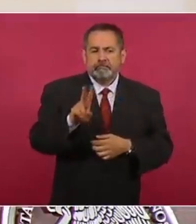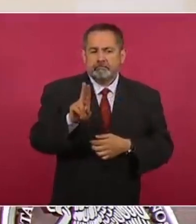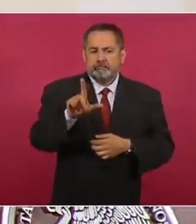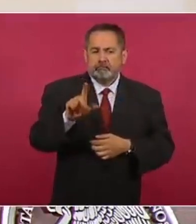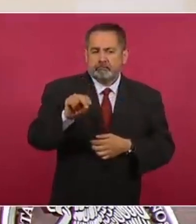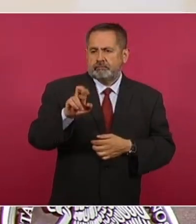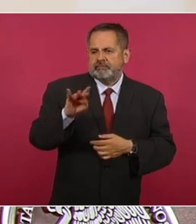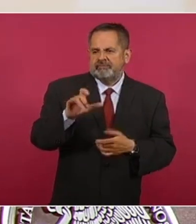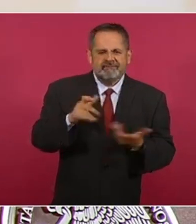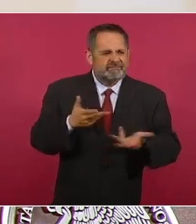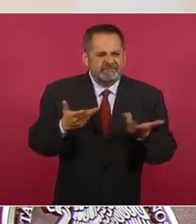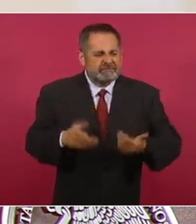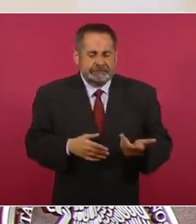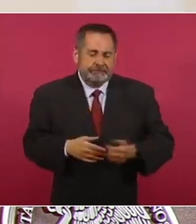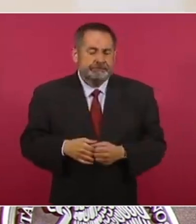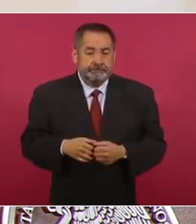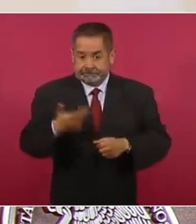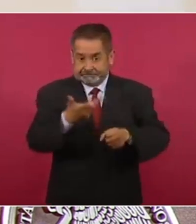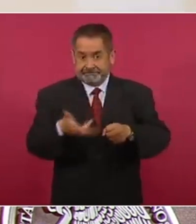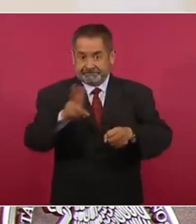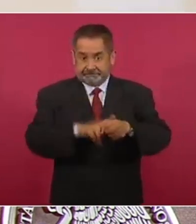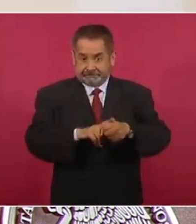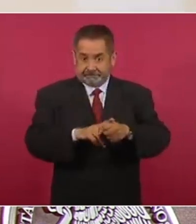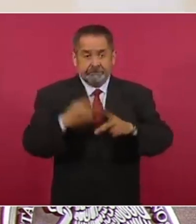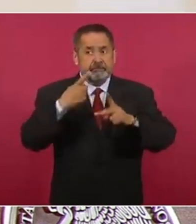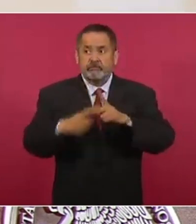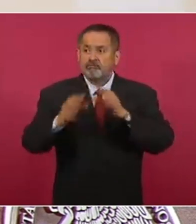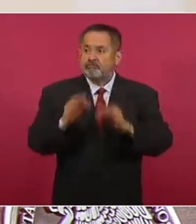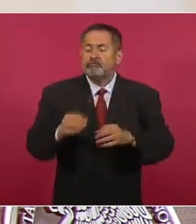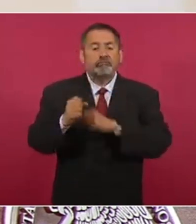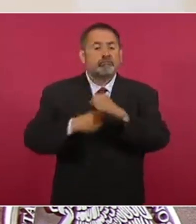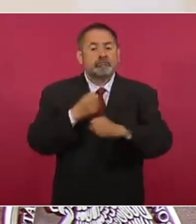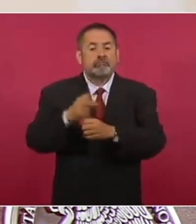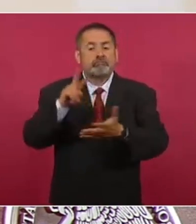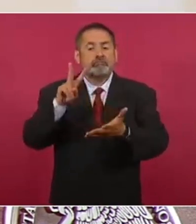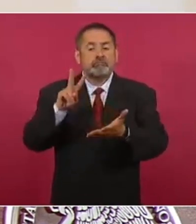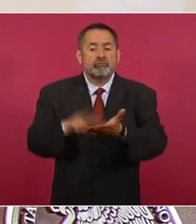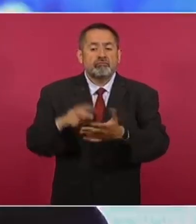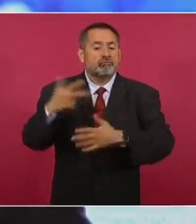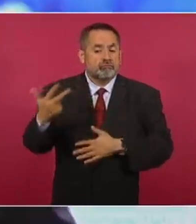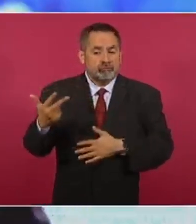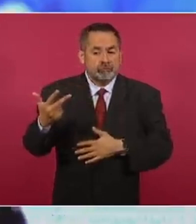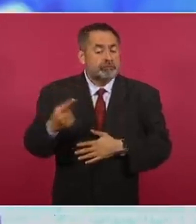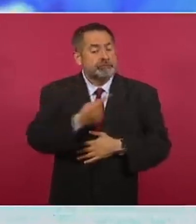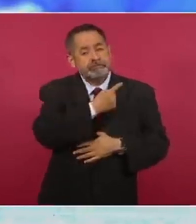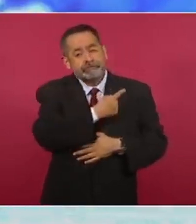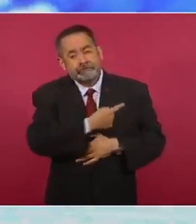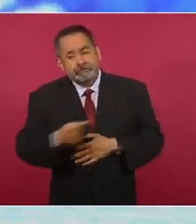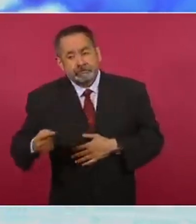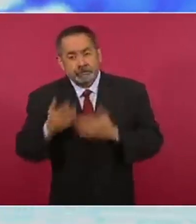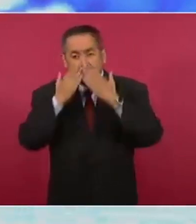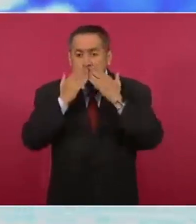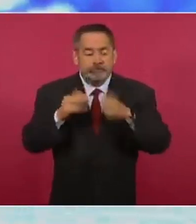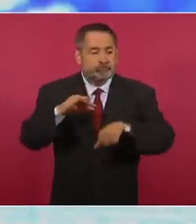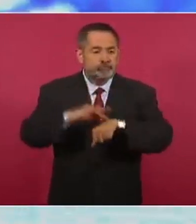sus operaciones en 2008 sin embargo desde entonces ya la fecha nunca tuvo médicos